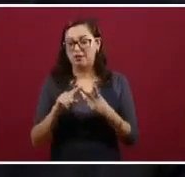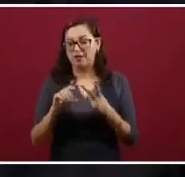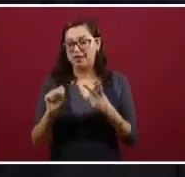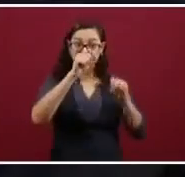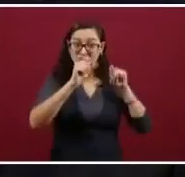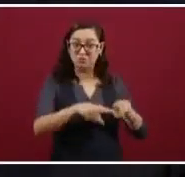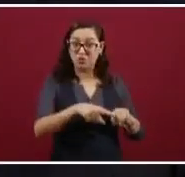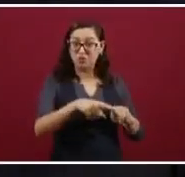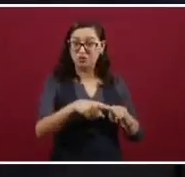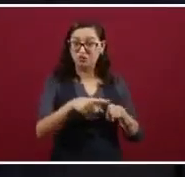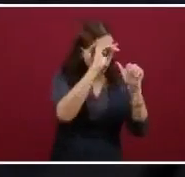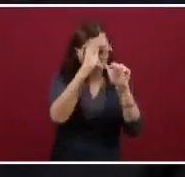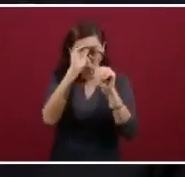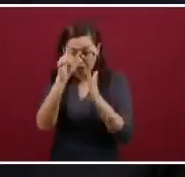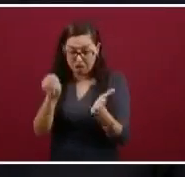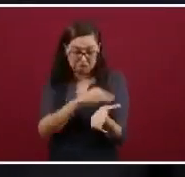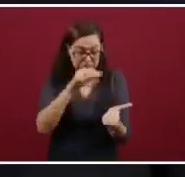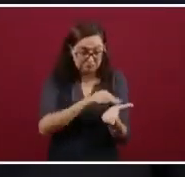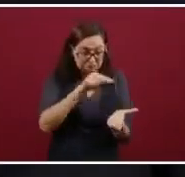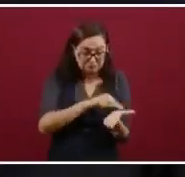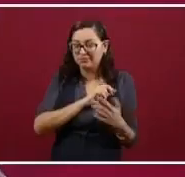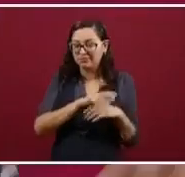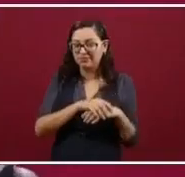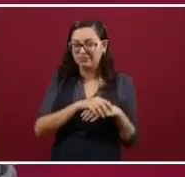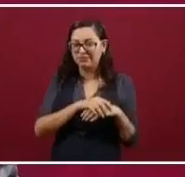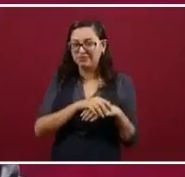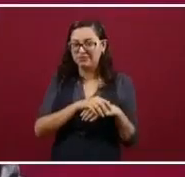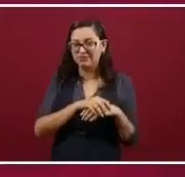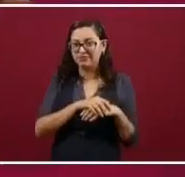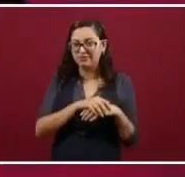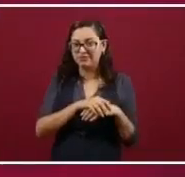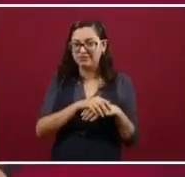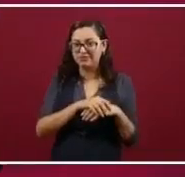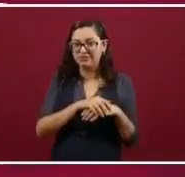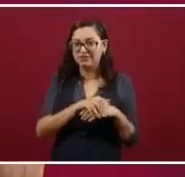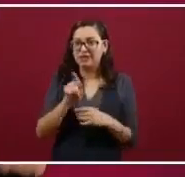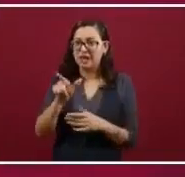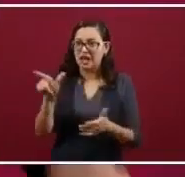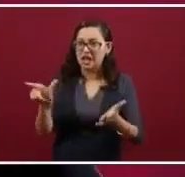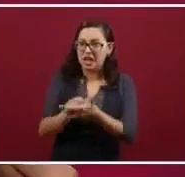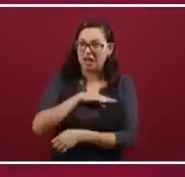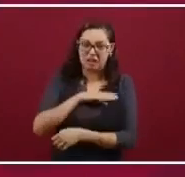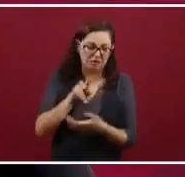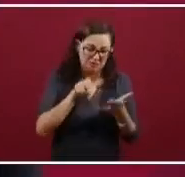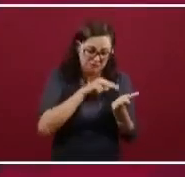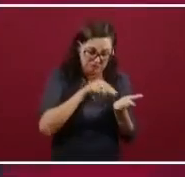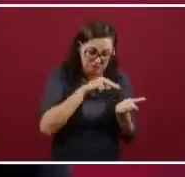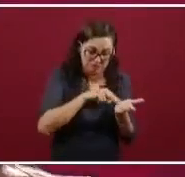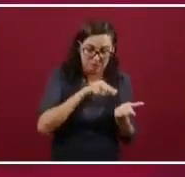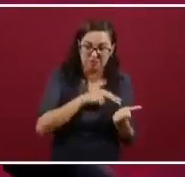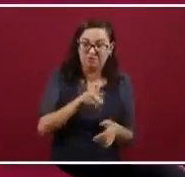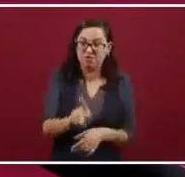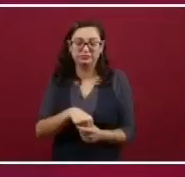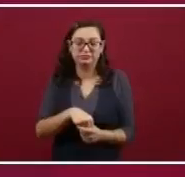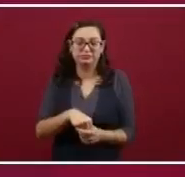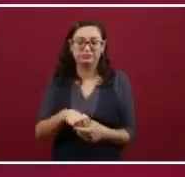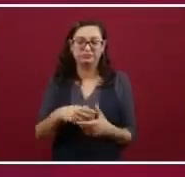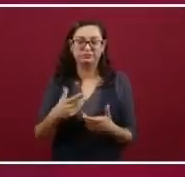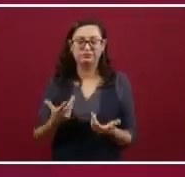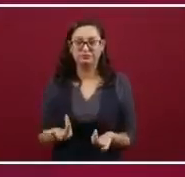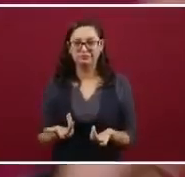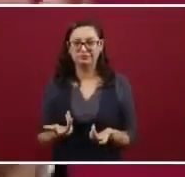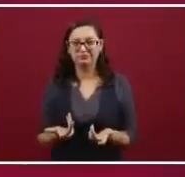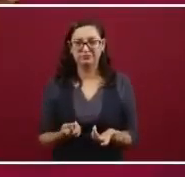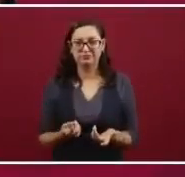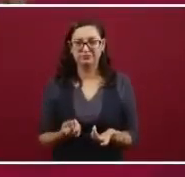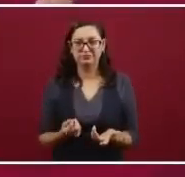SED, firmaban acuerdos para que no se aplicara la reforma o la mal llamada reforma educativa. Nada más que se mantenía en secreto, con tal de